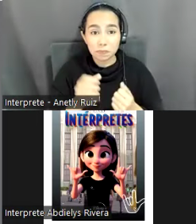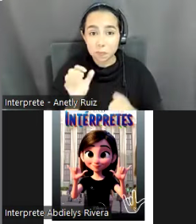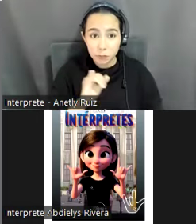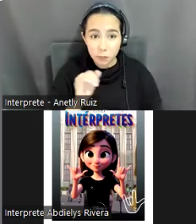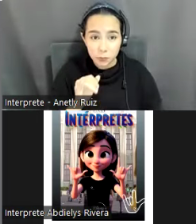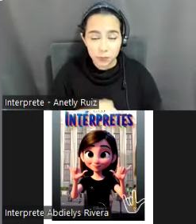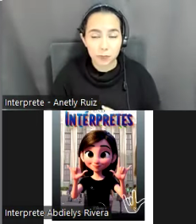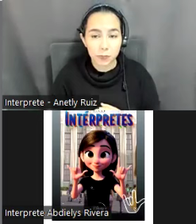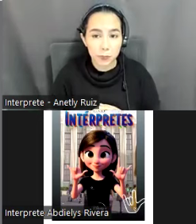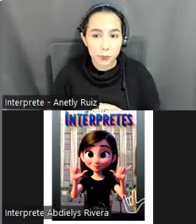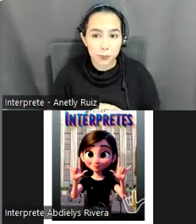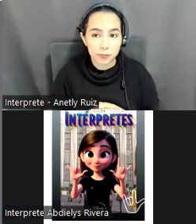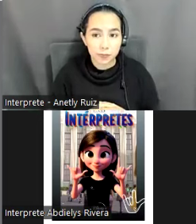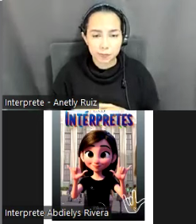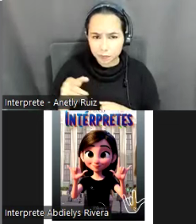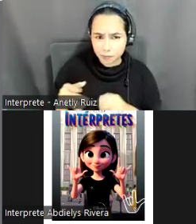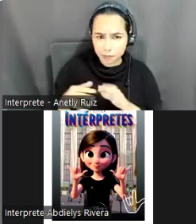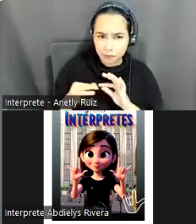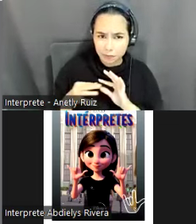Tengo por aquí